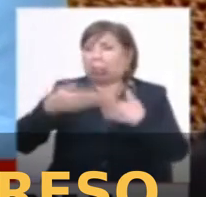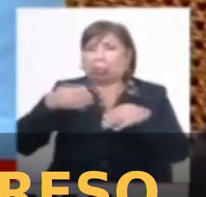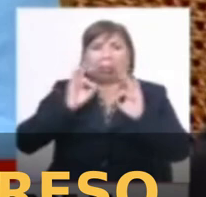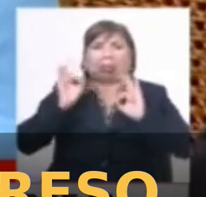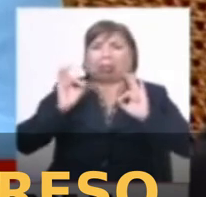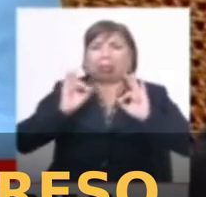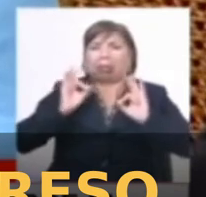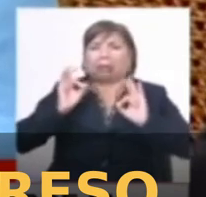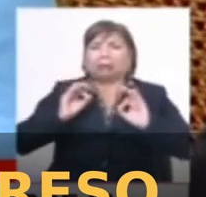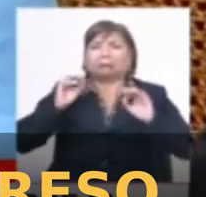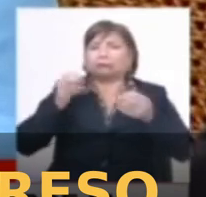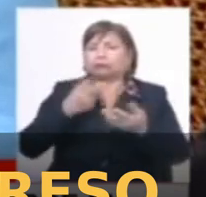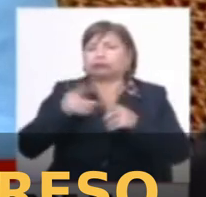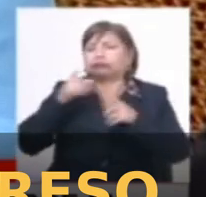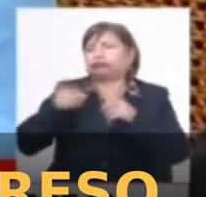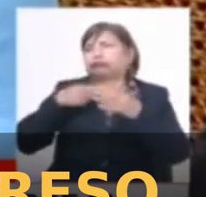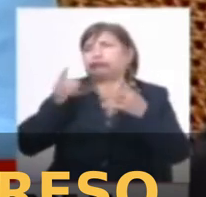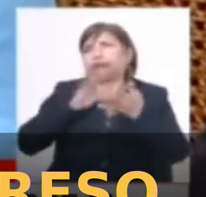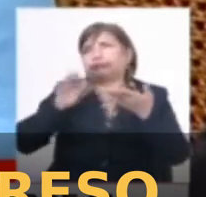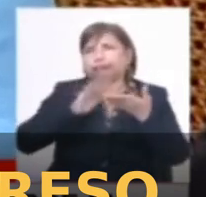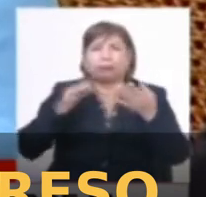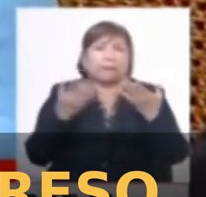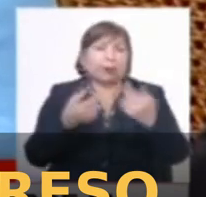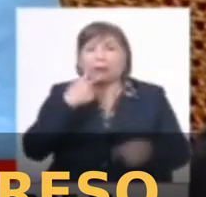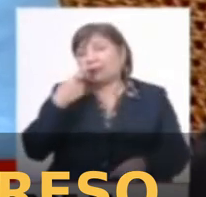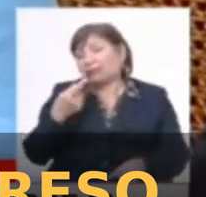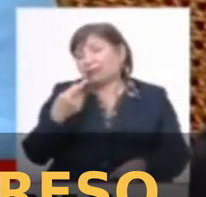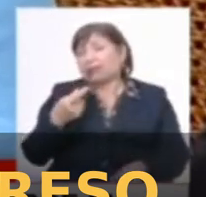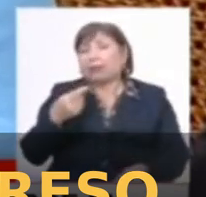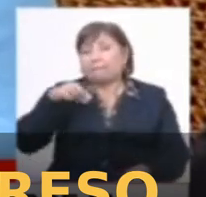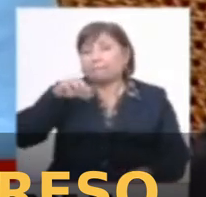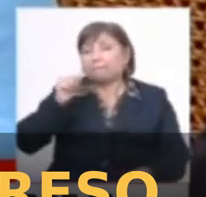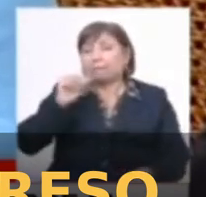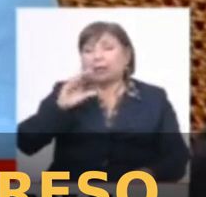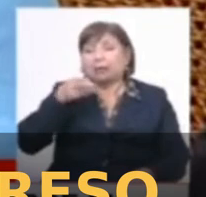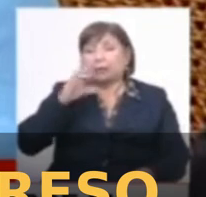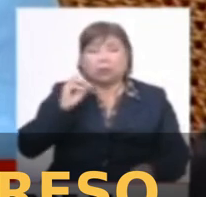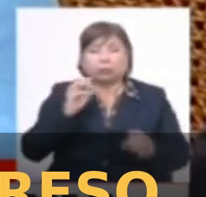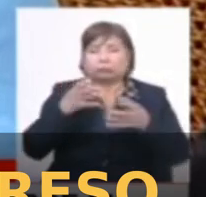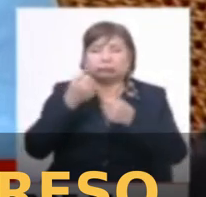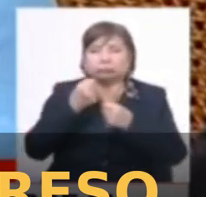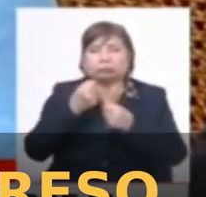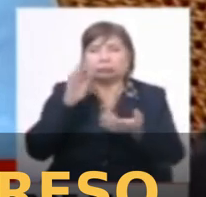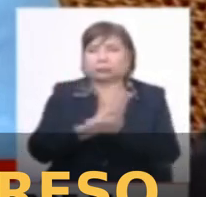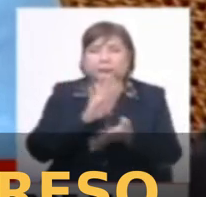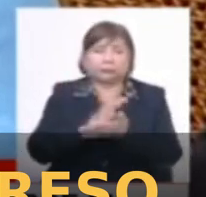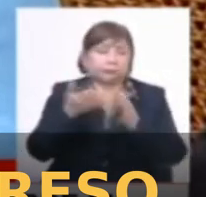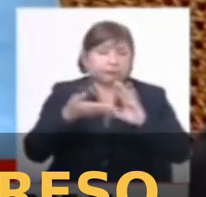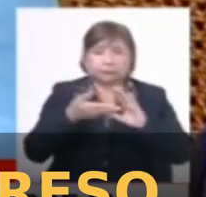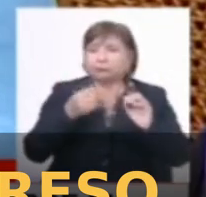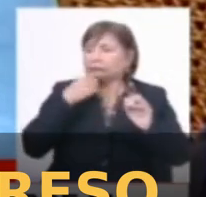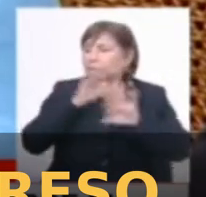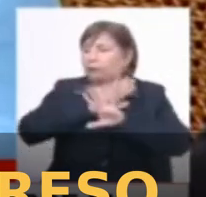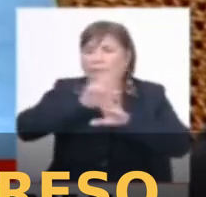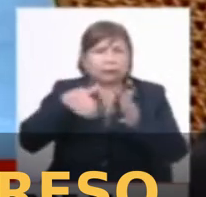A mí me pusieron muchos peros en ese momento, cosa que refería a Bruno Pacheco. Le dije, no he podido conseguir el documento. Eso fue